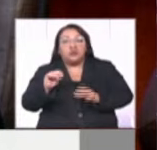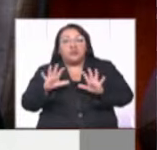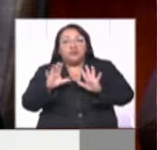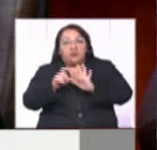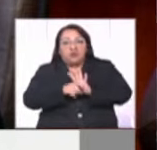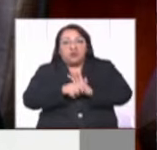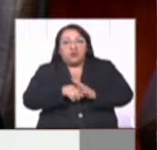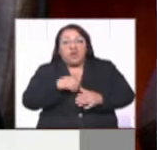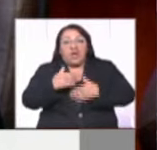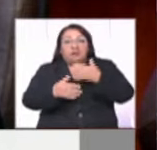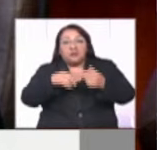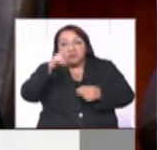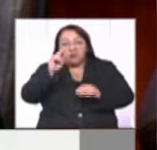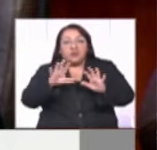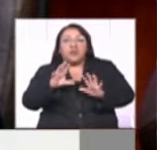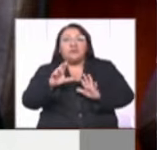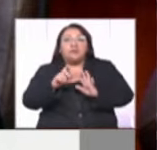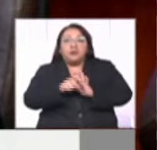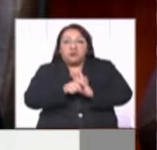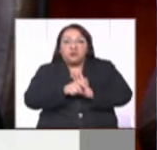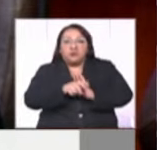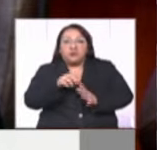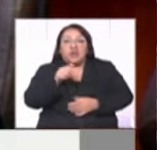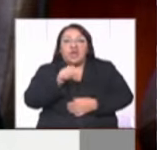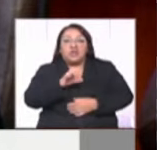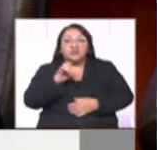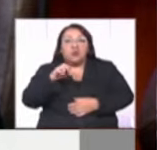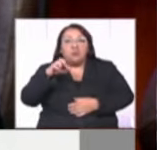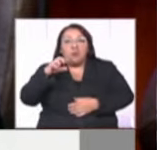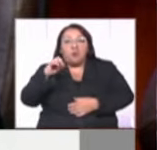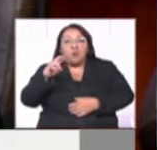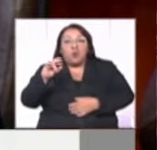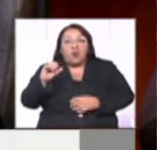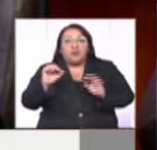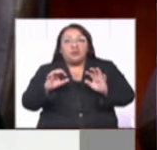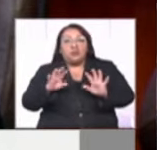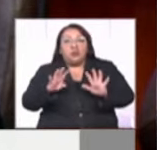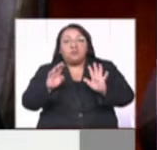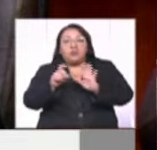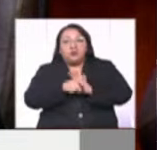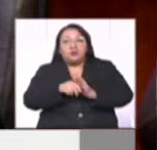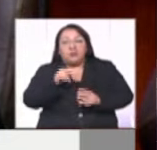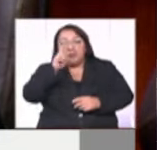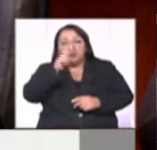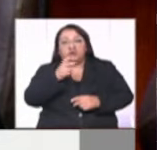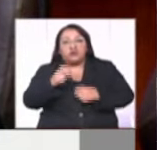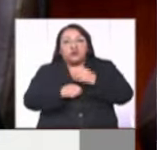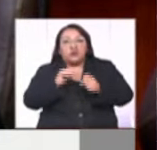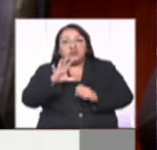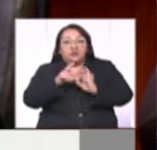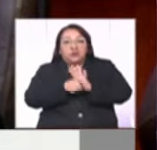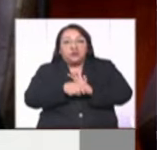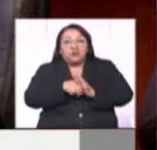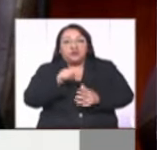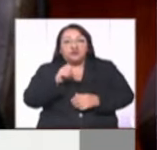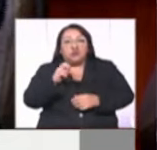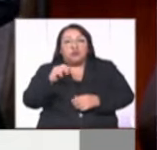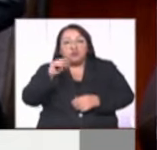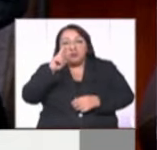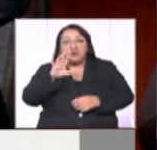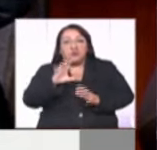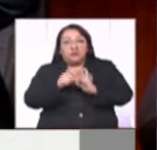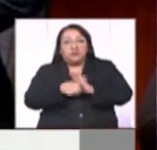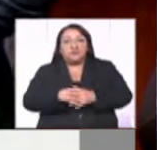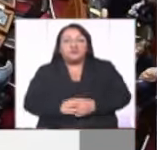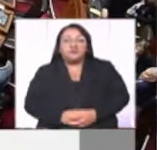minutos. Avanza País, 10 minutos. Acción Popular, 9 minutos. Perú Bicentenario, 5 minutos. Somos Perú, 5